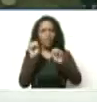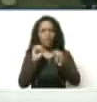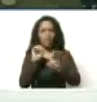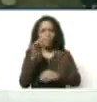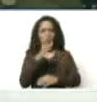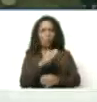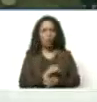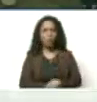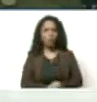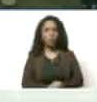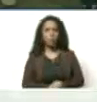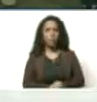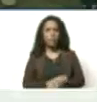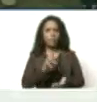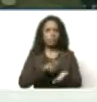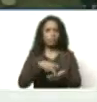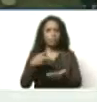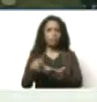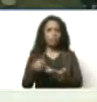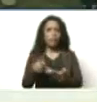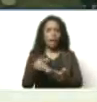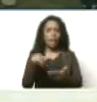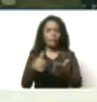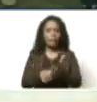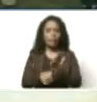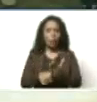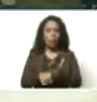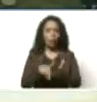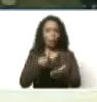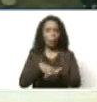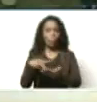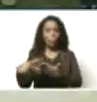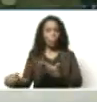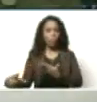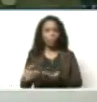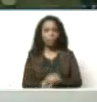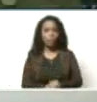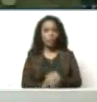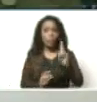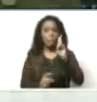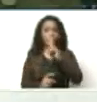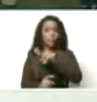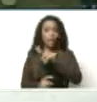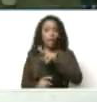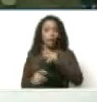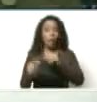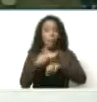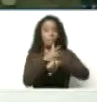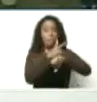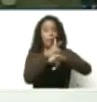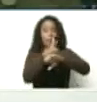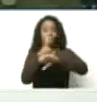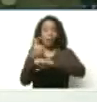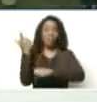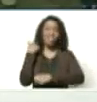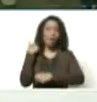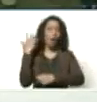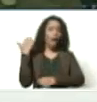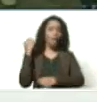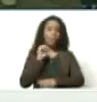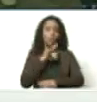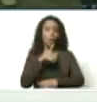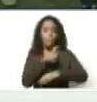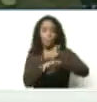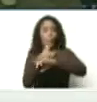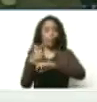se me cayó la cédula bien caída mira nos cayeron a plomo pero a